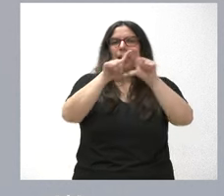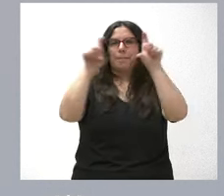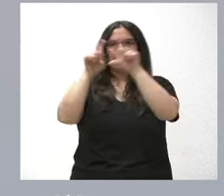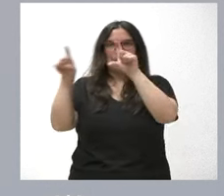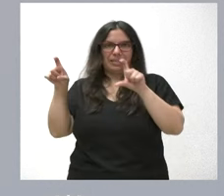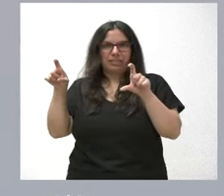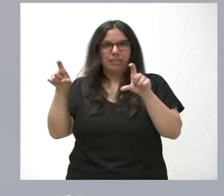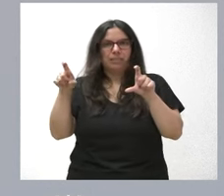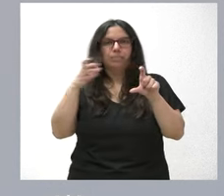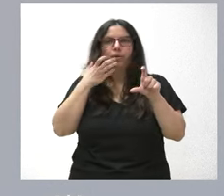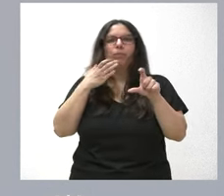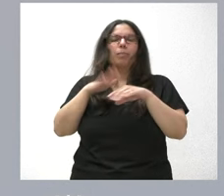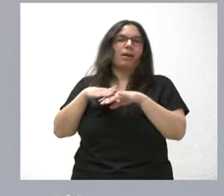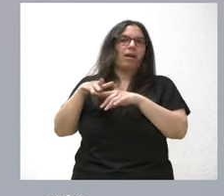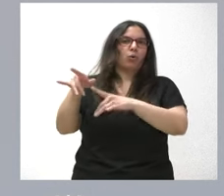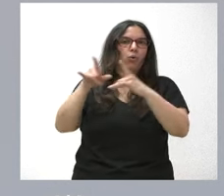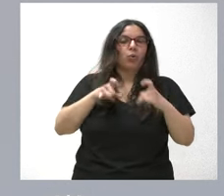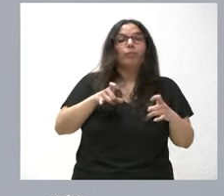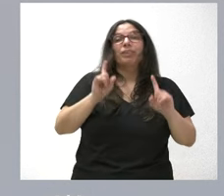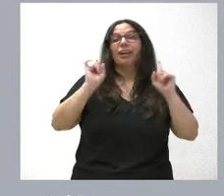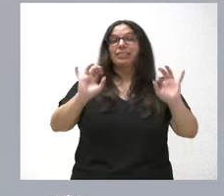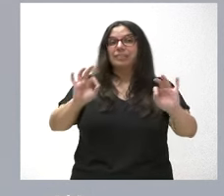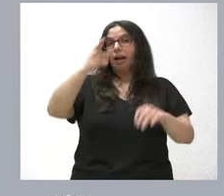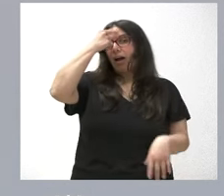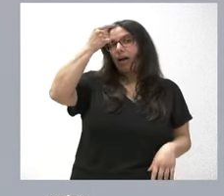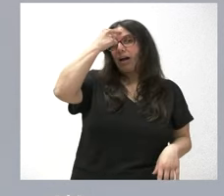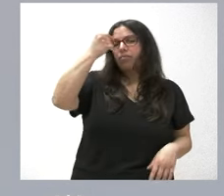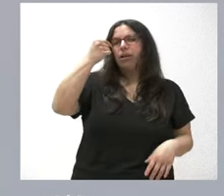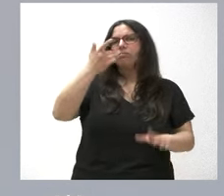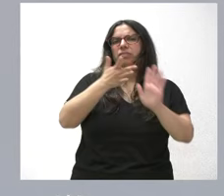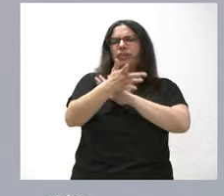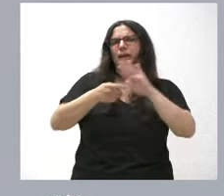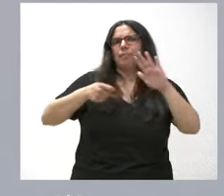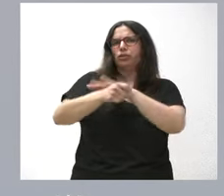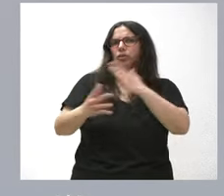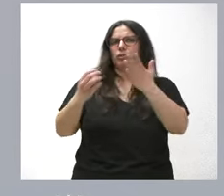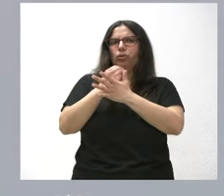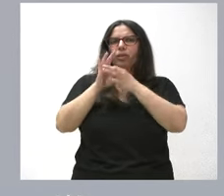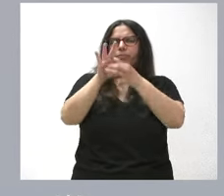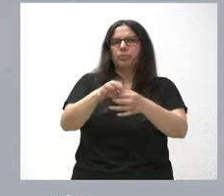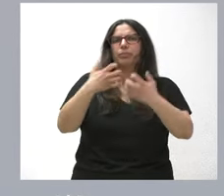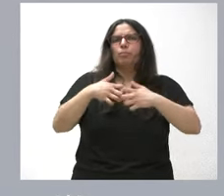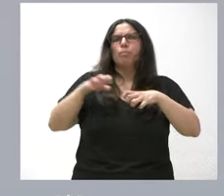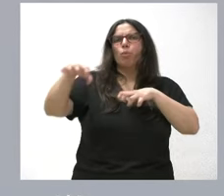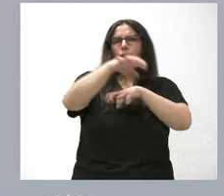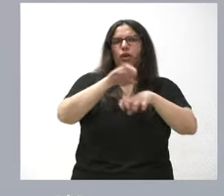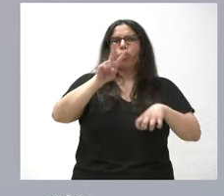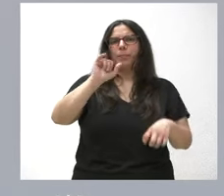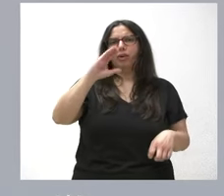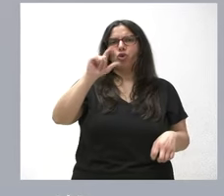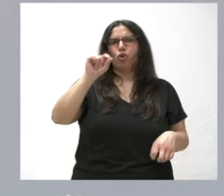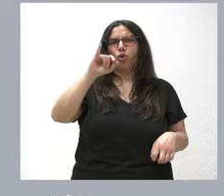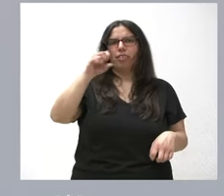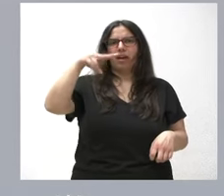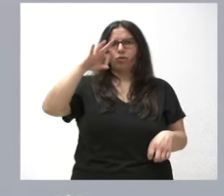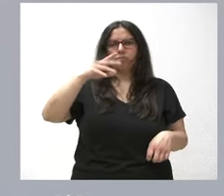el caso concreto de Ávila, estamos hablando de todas las inversiones vinculadas a Vicolozano, que se han presentado por la Junta de Castilla y